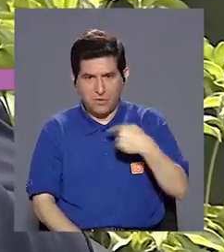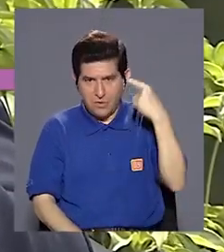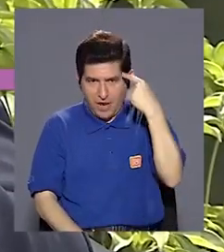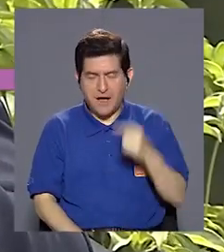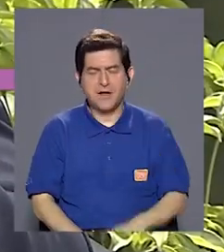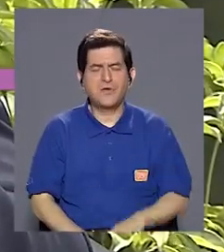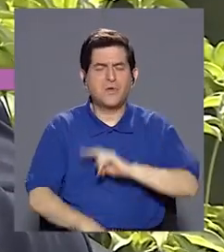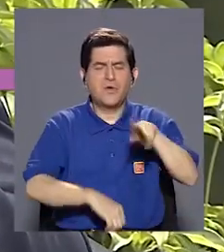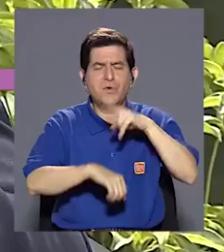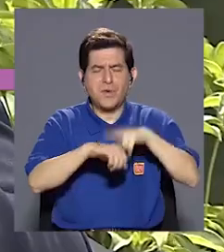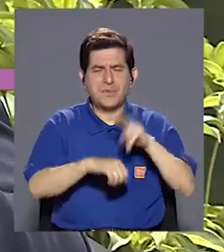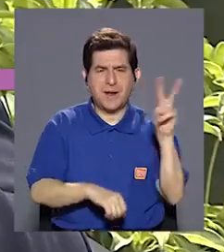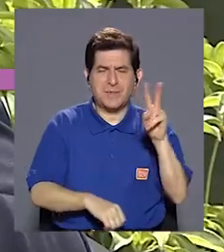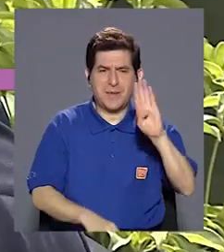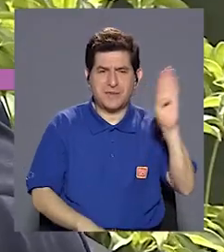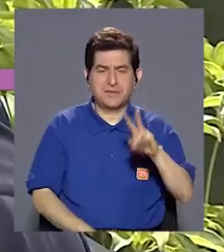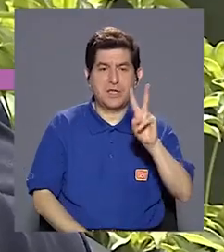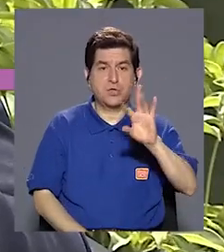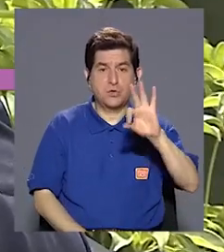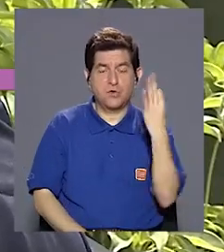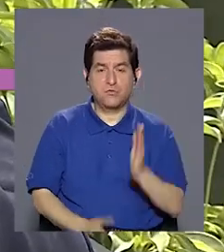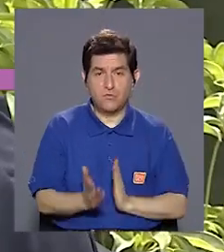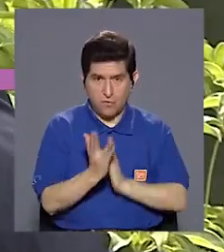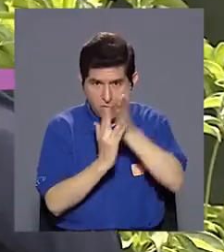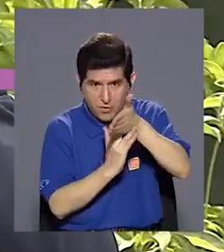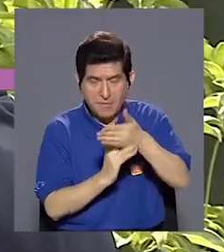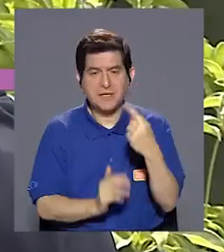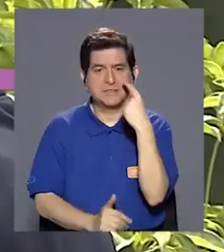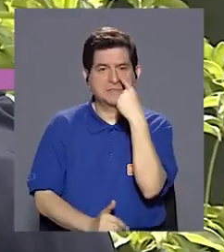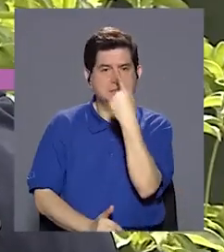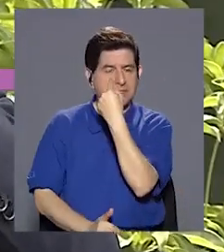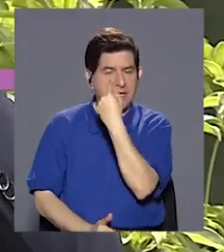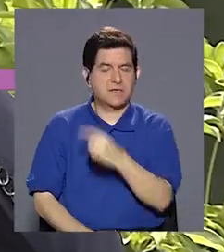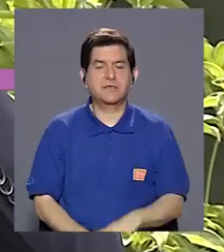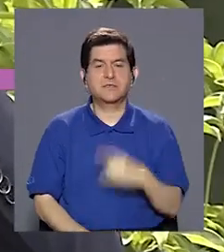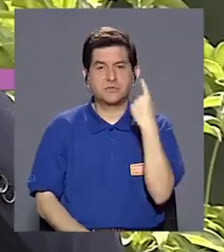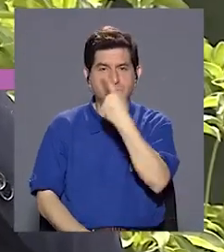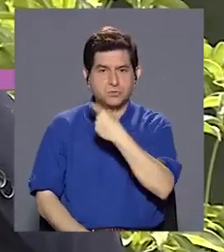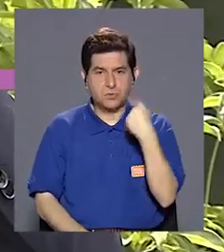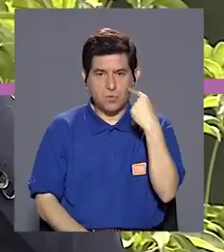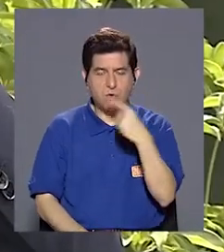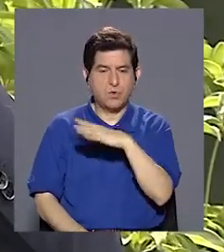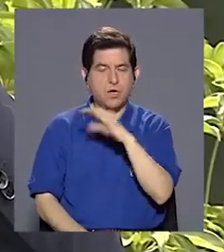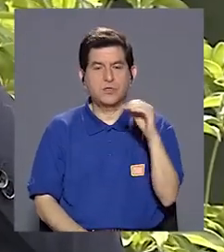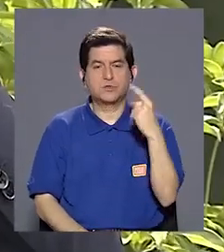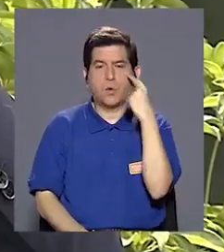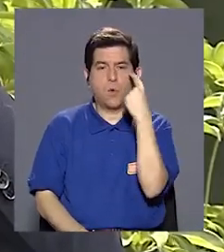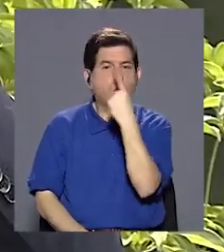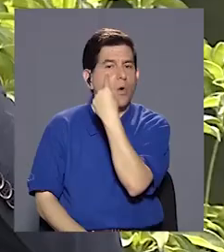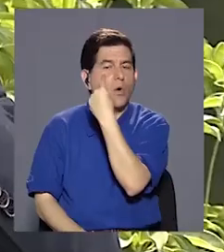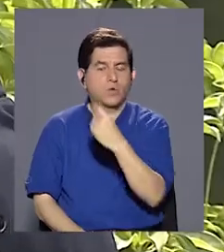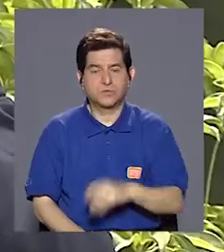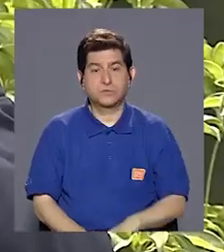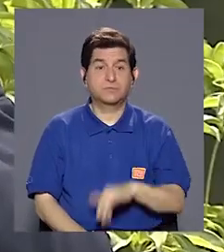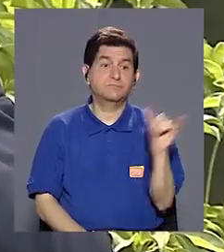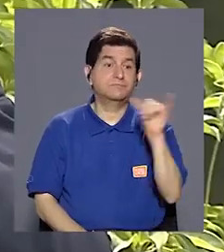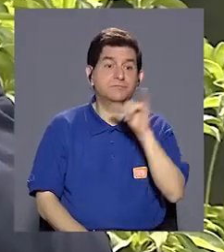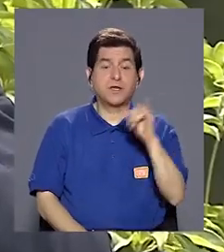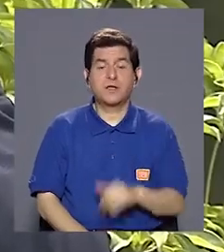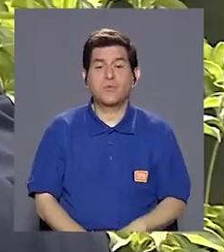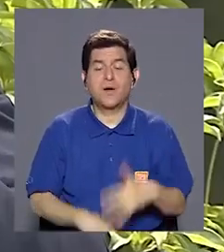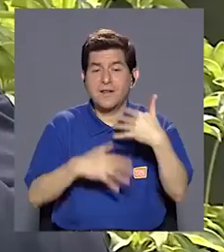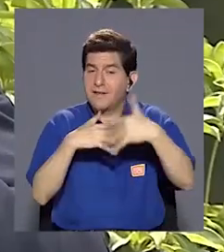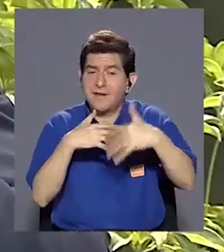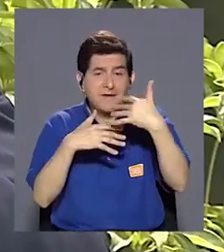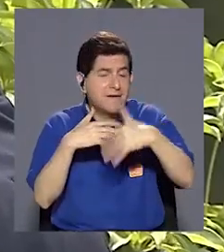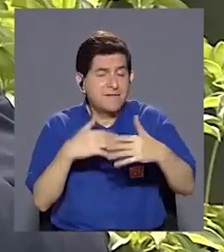y las bacterias generalmente ingresan de dos formas: por la nariz, la boca, o bien las conjuntivas, los ojos, o también